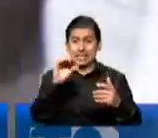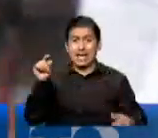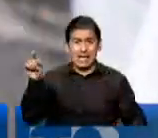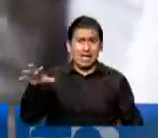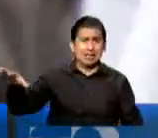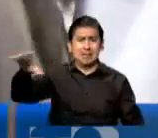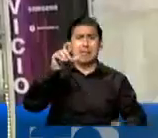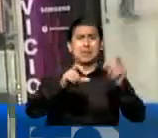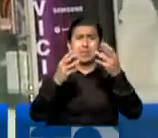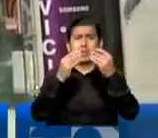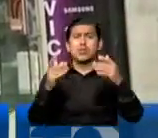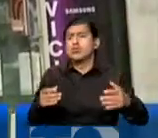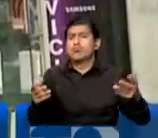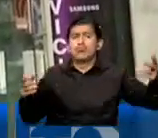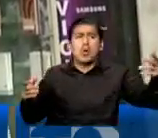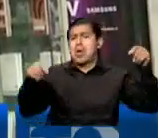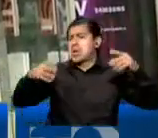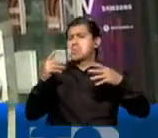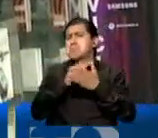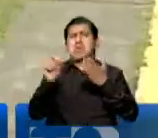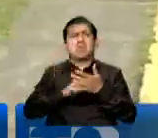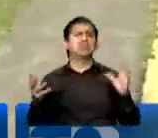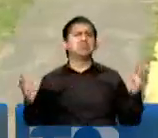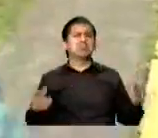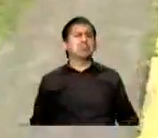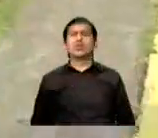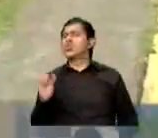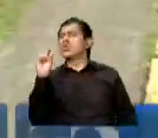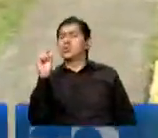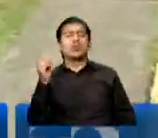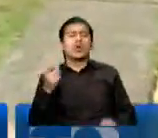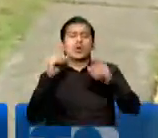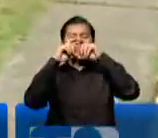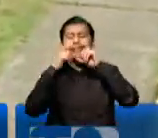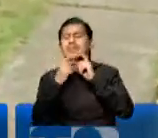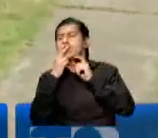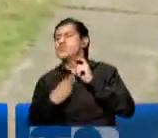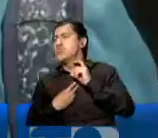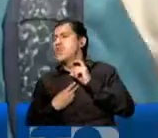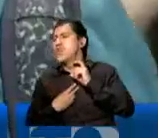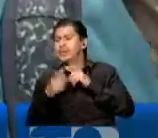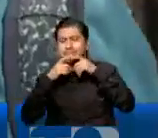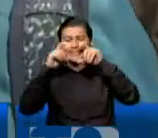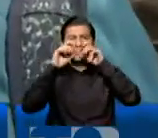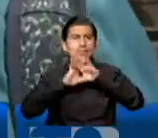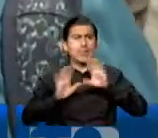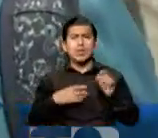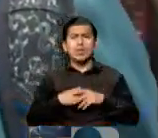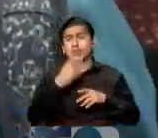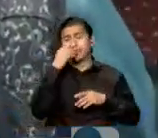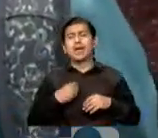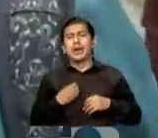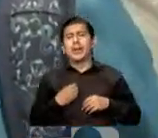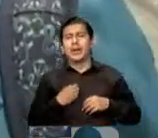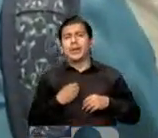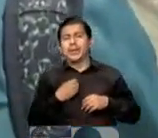Todos tienen un pretexto. No, aquí no hay prohibición de nada. Esto era un ratitito nomás, solo hasta apagar el tabaco y ya. Hace rato me las quito,